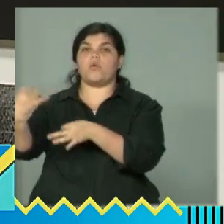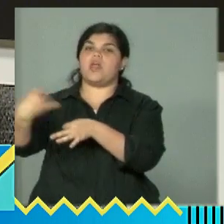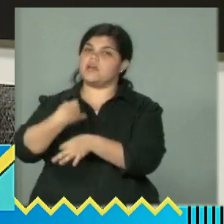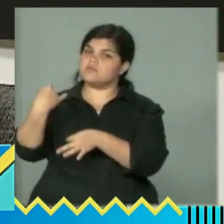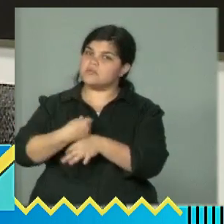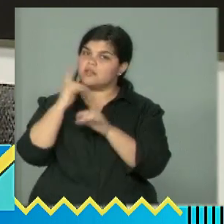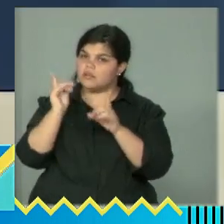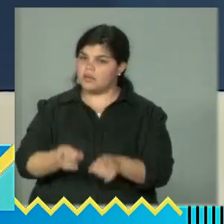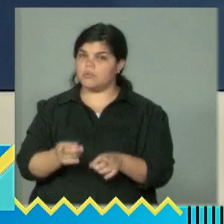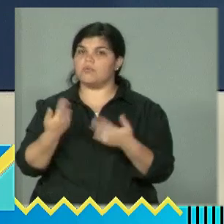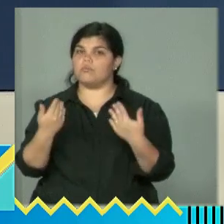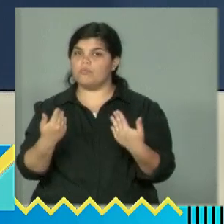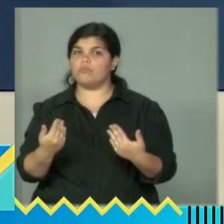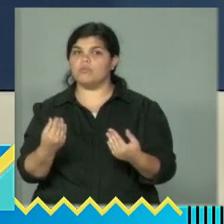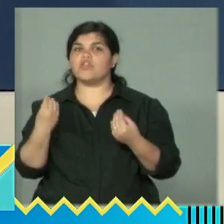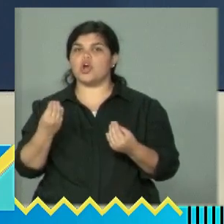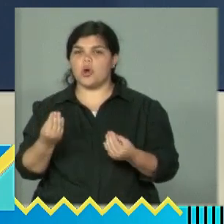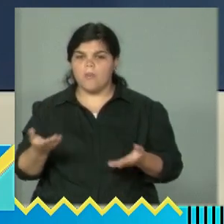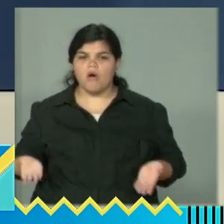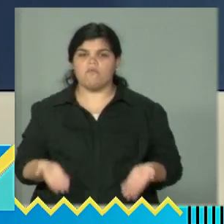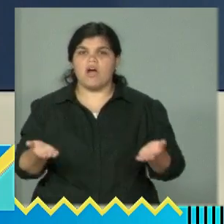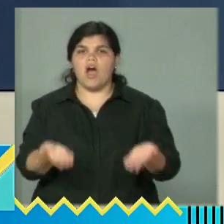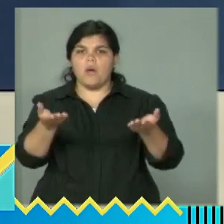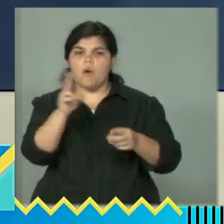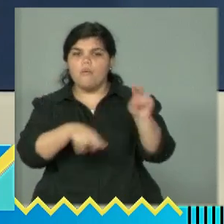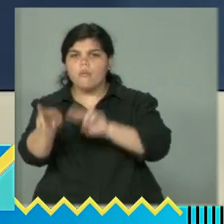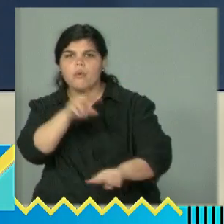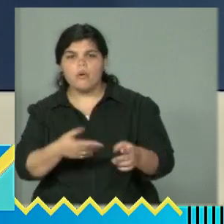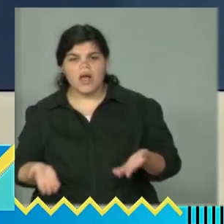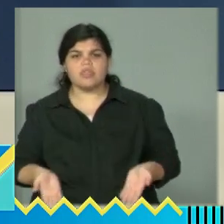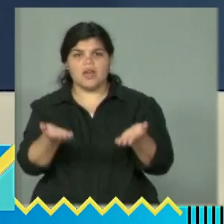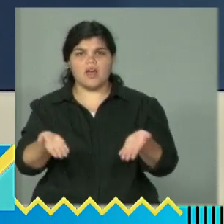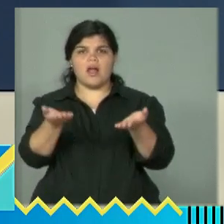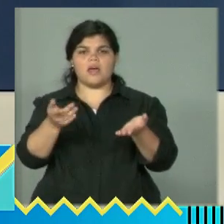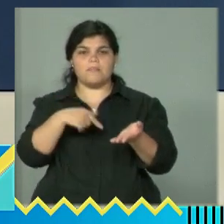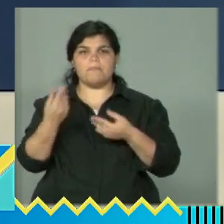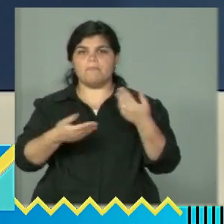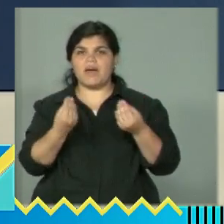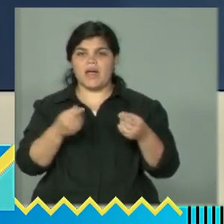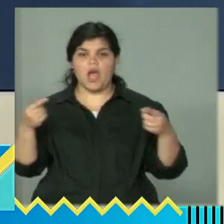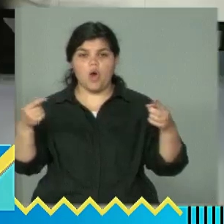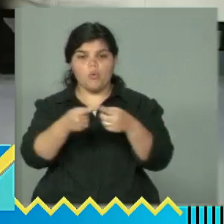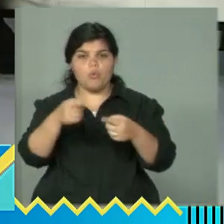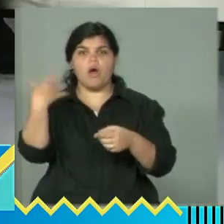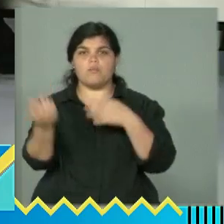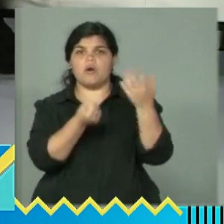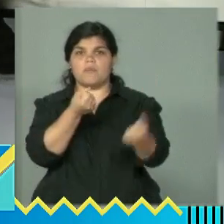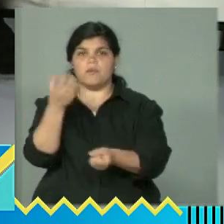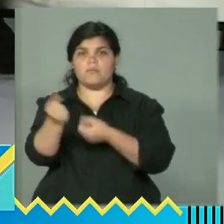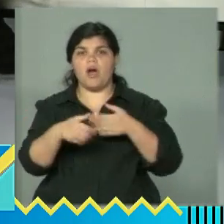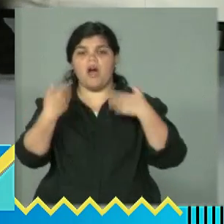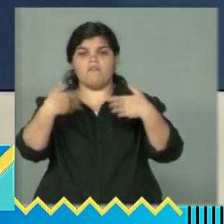poder salir a buscar lo que uno quiere y poder llegar a donde queremos, progresar en la vida. Eso es lo que yo